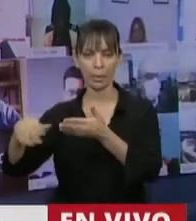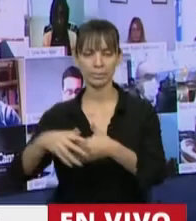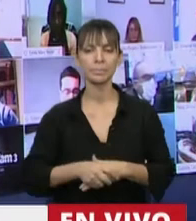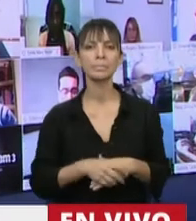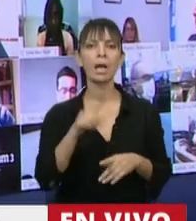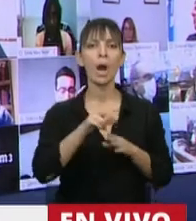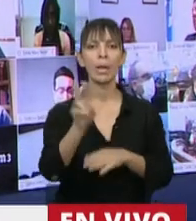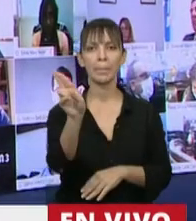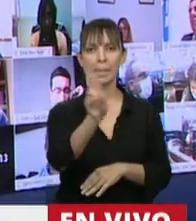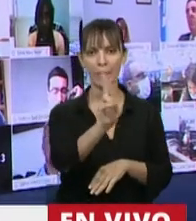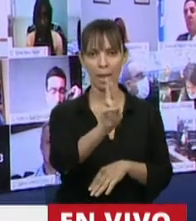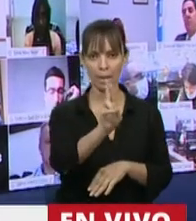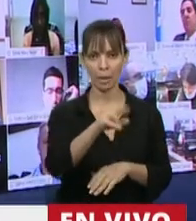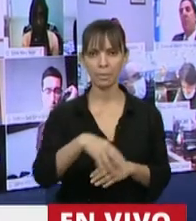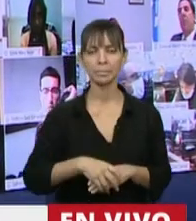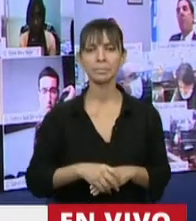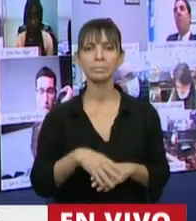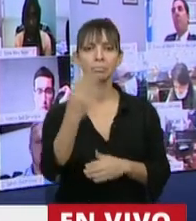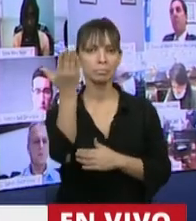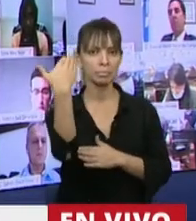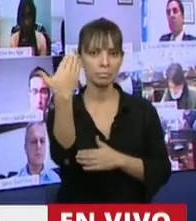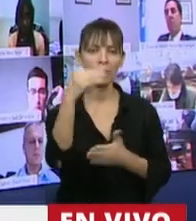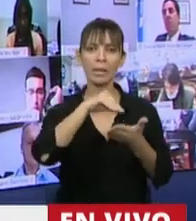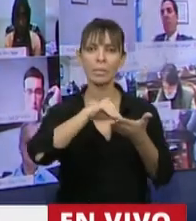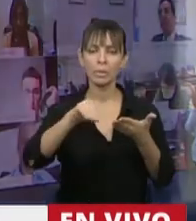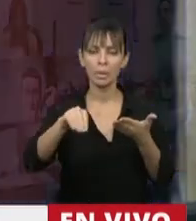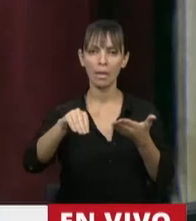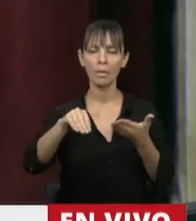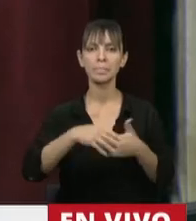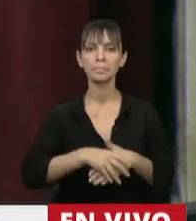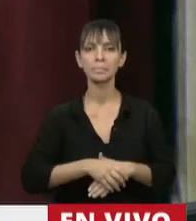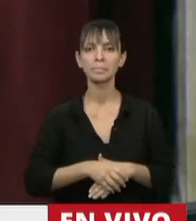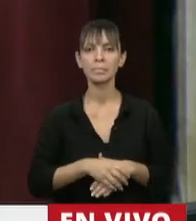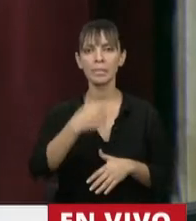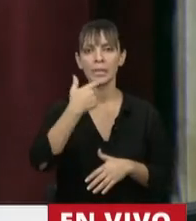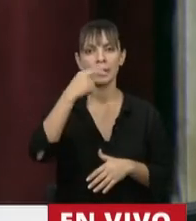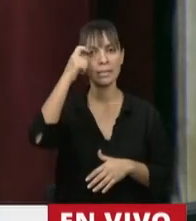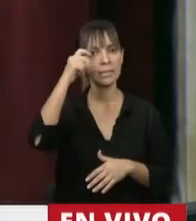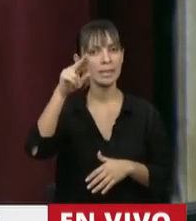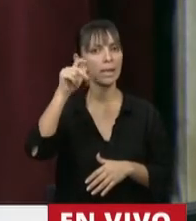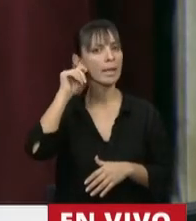Para una cuestión de privilegio, tiene la palabra el diputado Jorge Sergini.